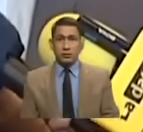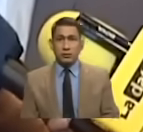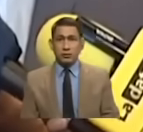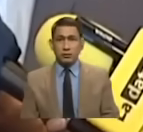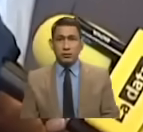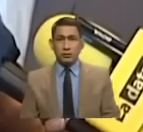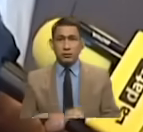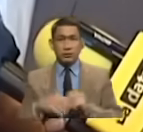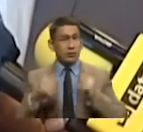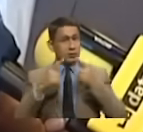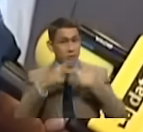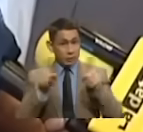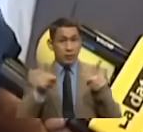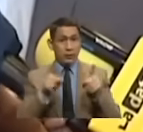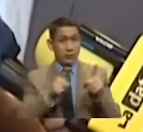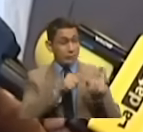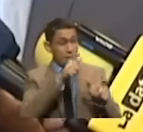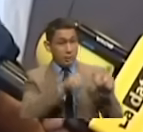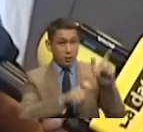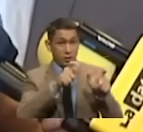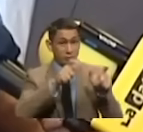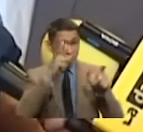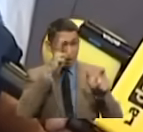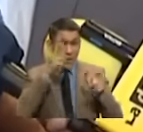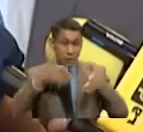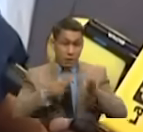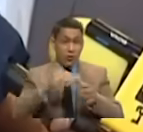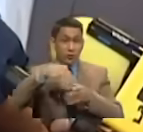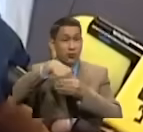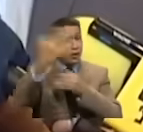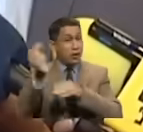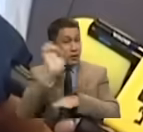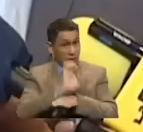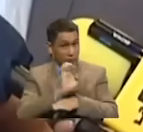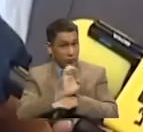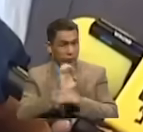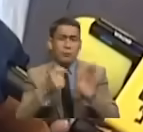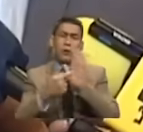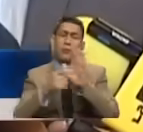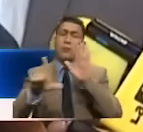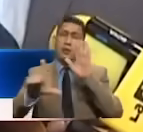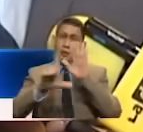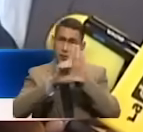las personas que han sido deportadas en nuestro país. La ley actualmente señala que